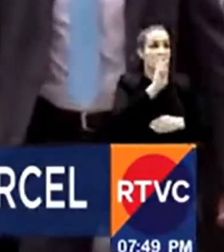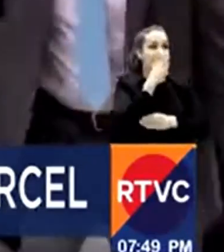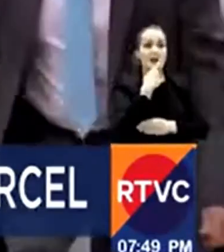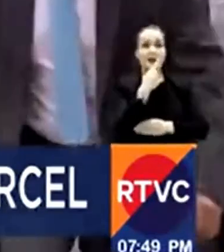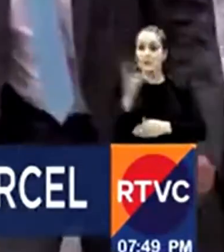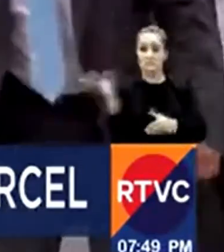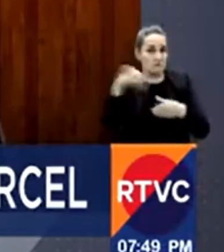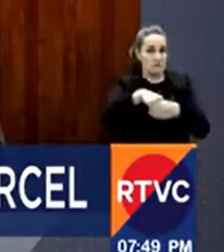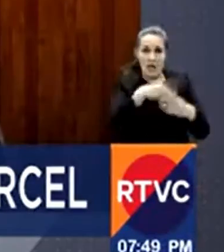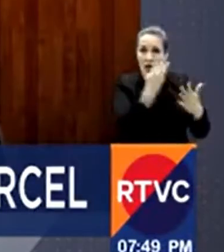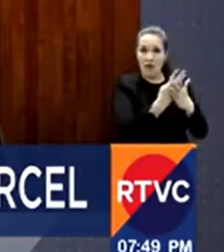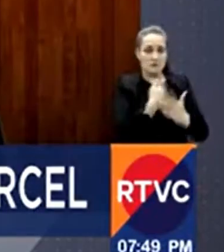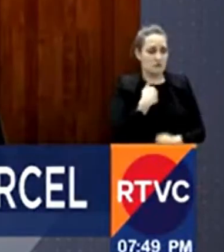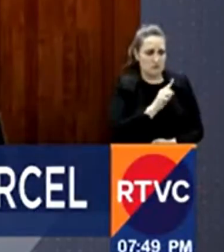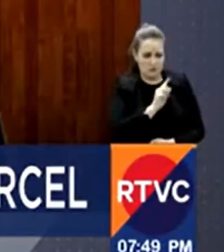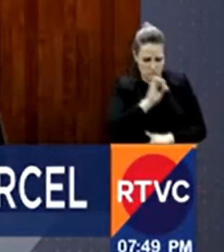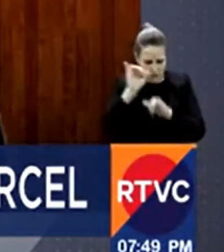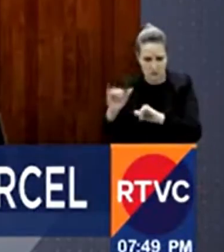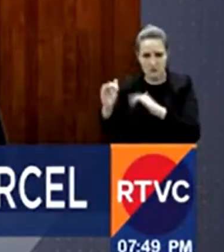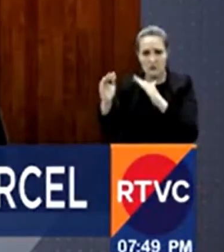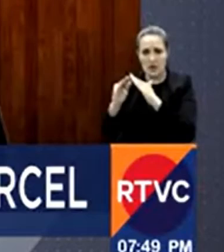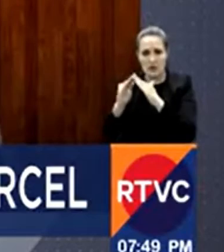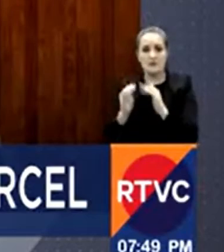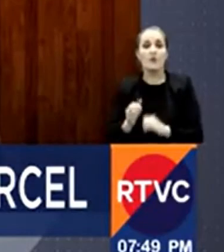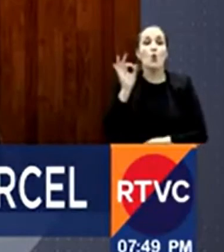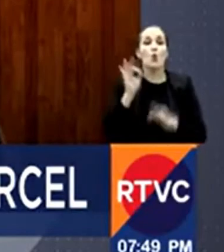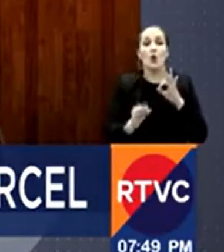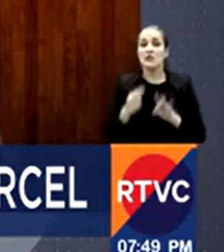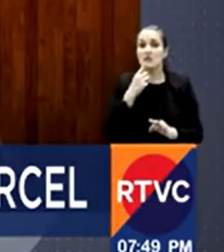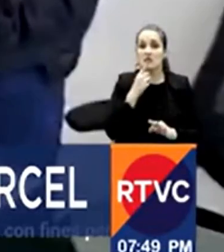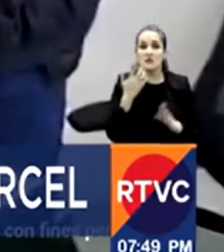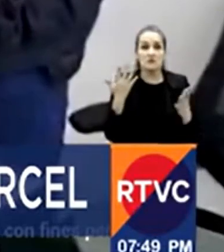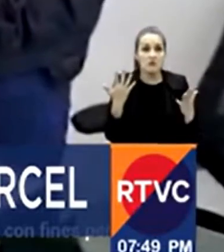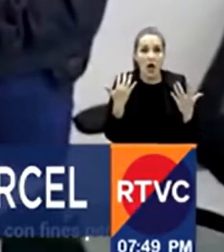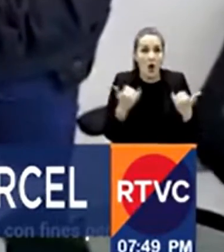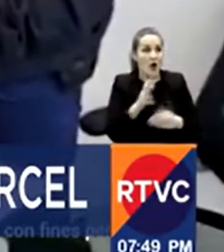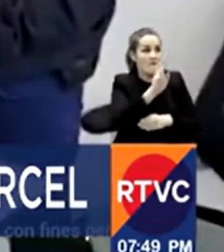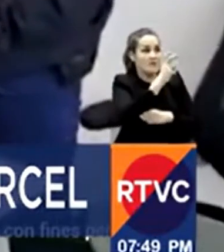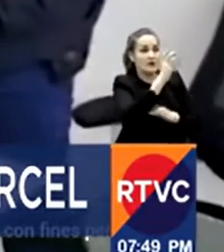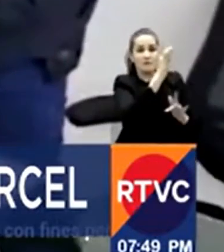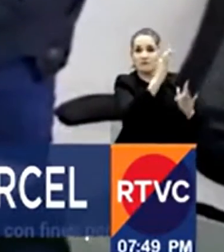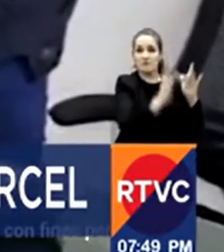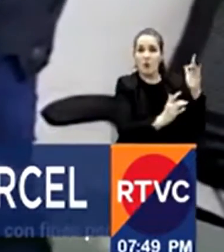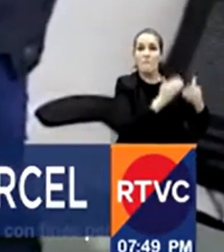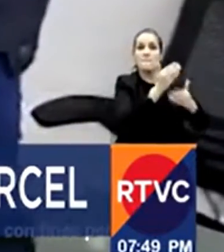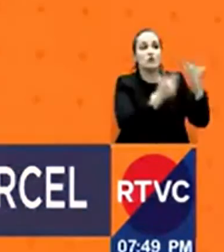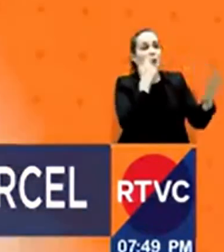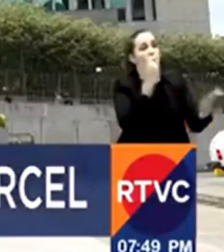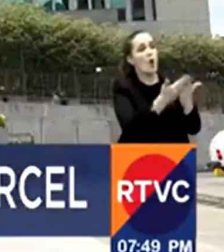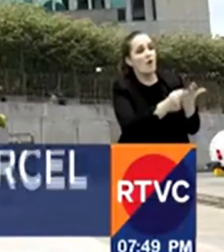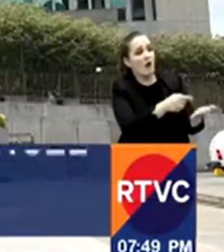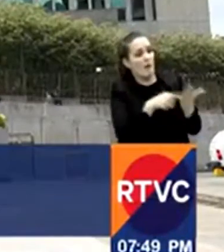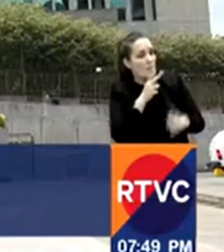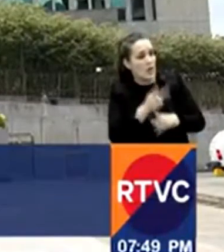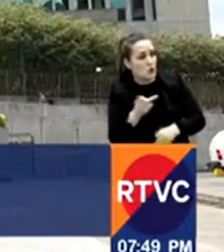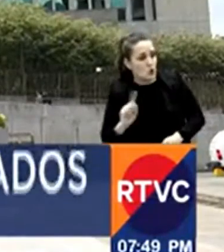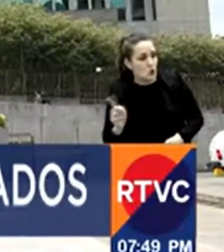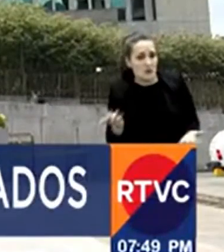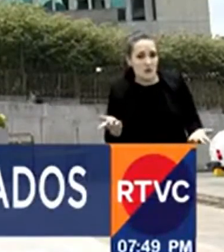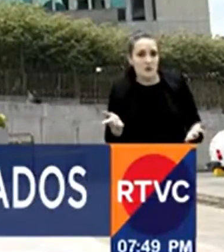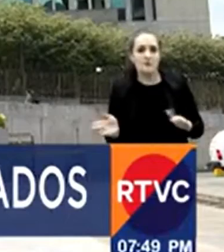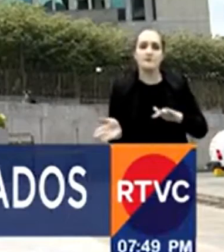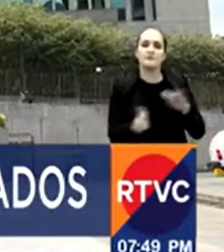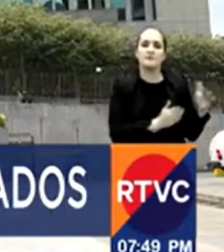revocar ese beneficio. En la diligencia, la juez aseguró que la Fiscalía no cumplió con la carga demostrativa. La